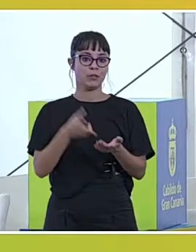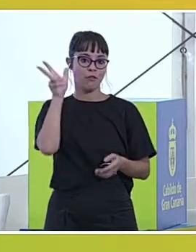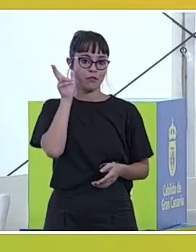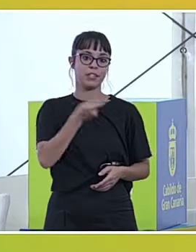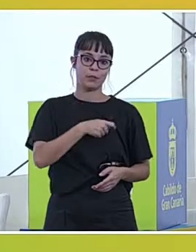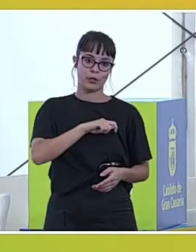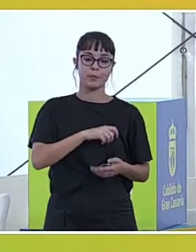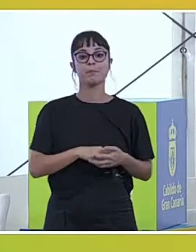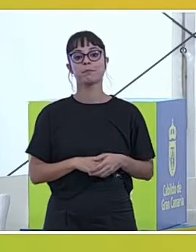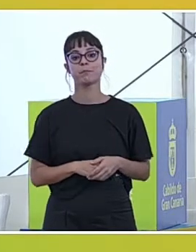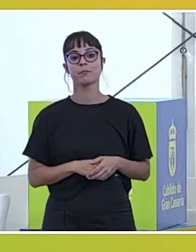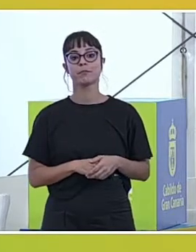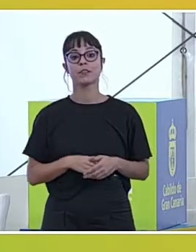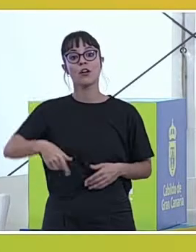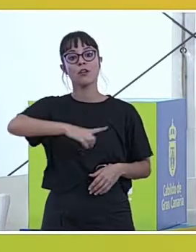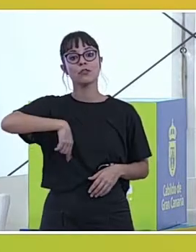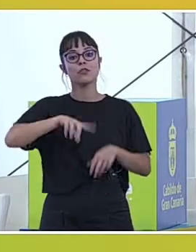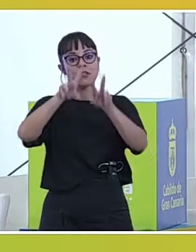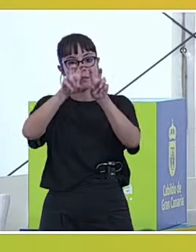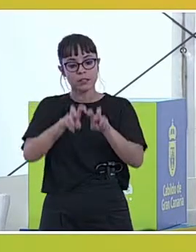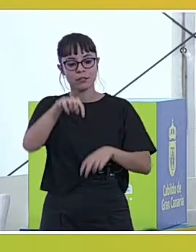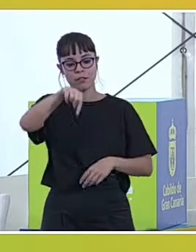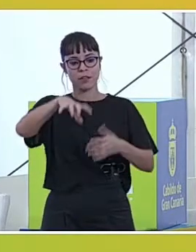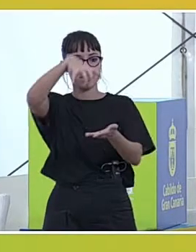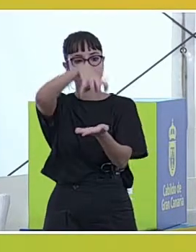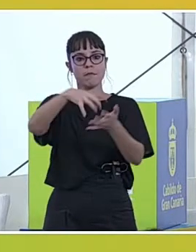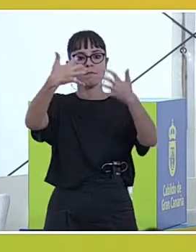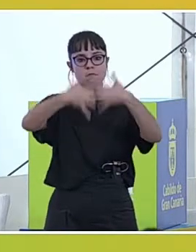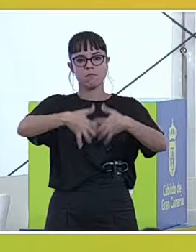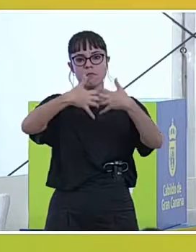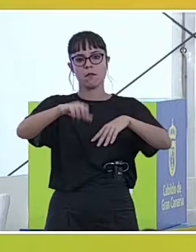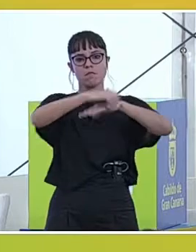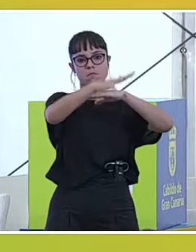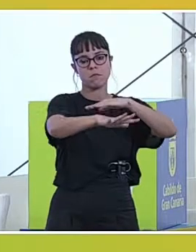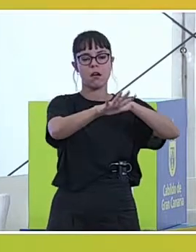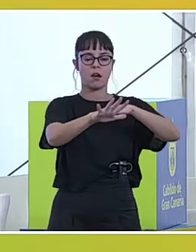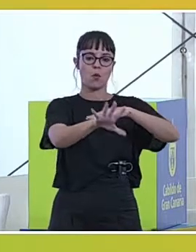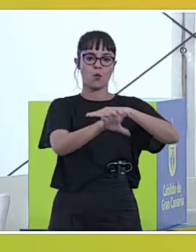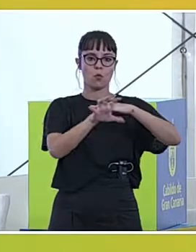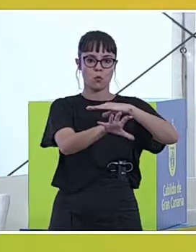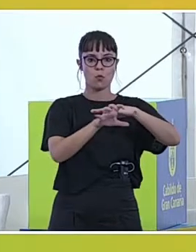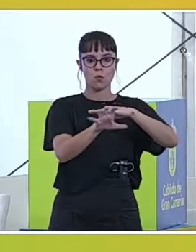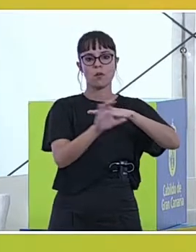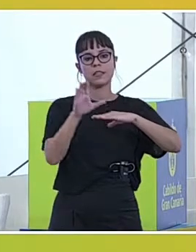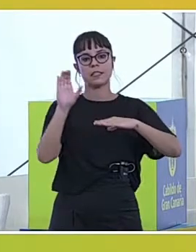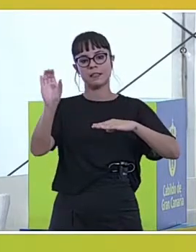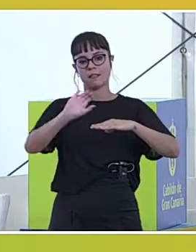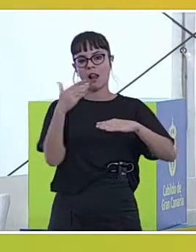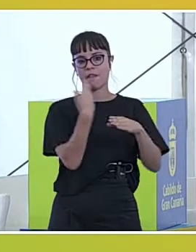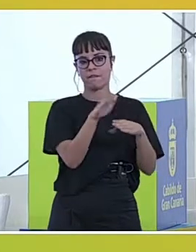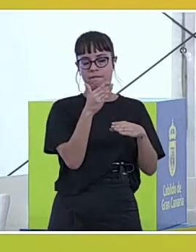salmueras aquí en el archipiélago. Hemos seleccionado 10 plantas desaladoras de agua de mar, de manera totalmente heterogénea,